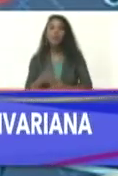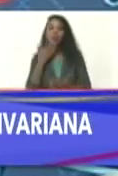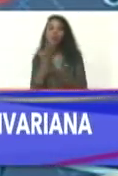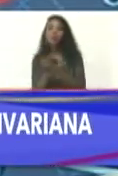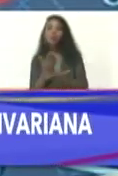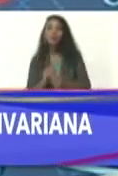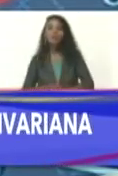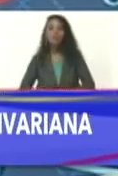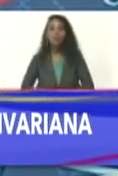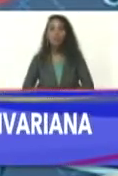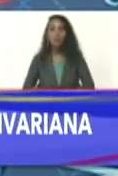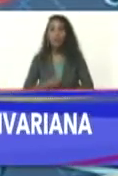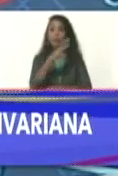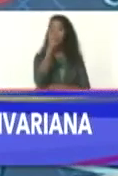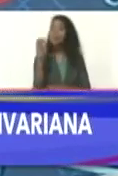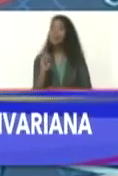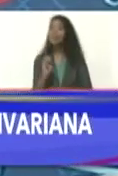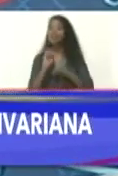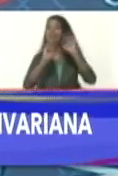solicitan